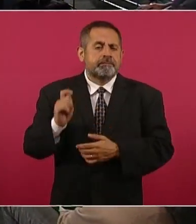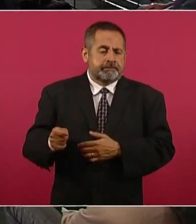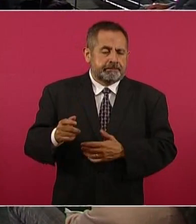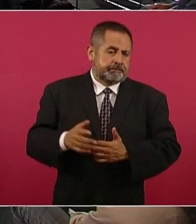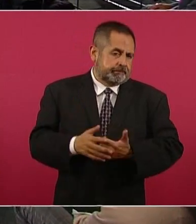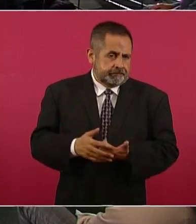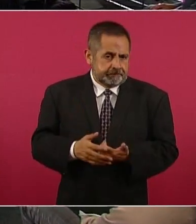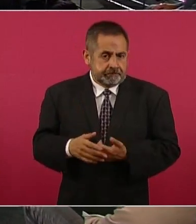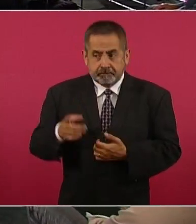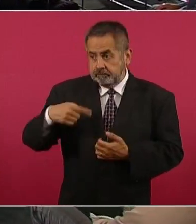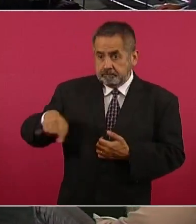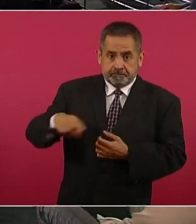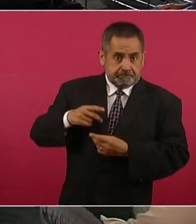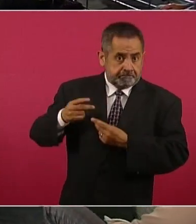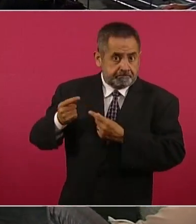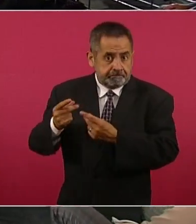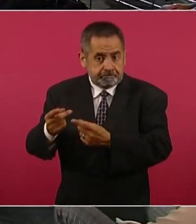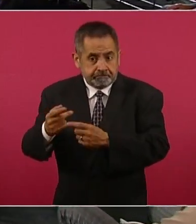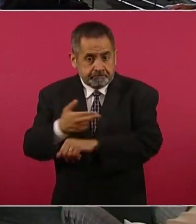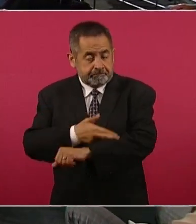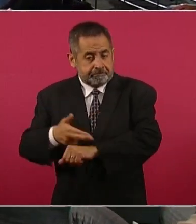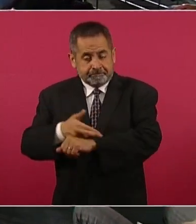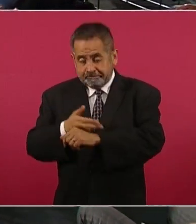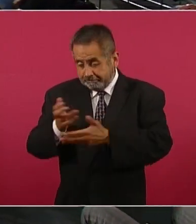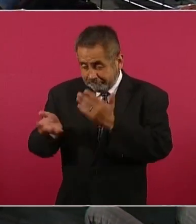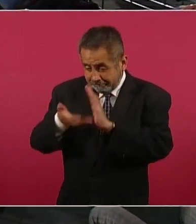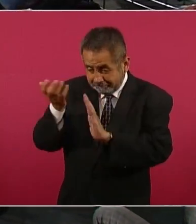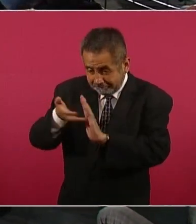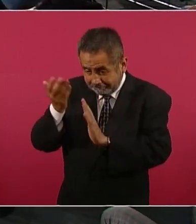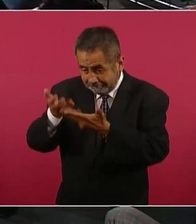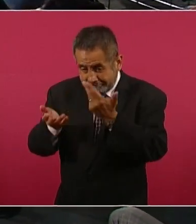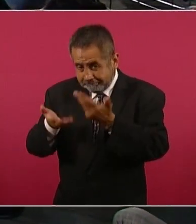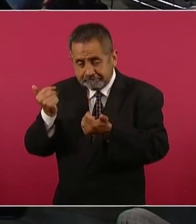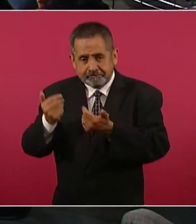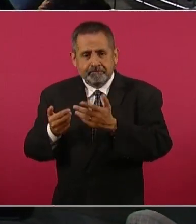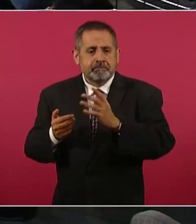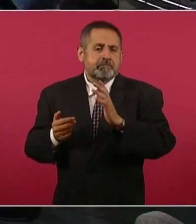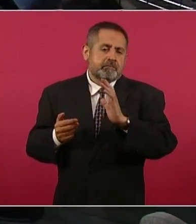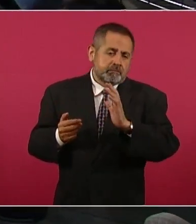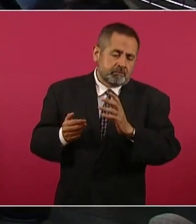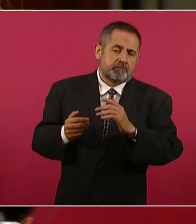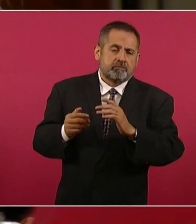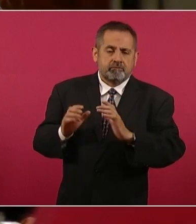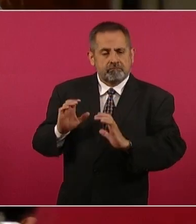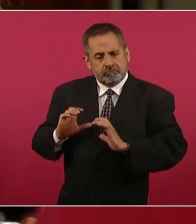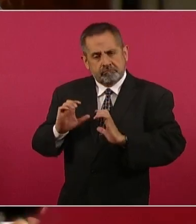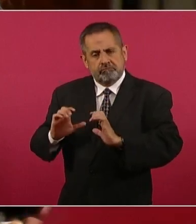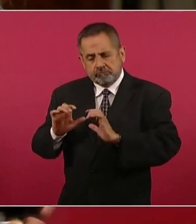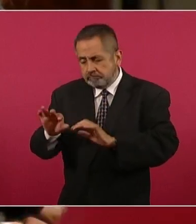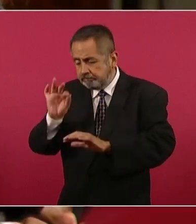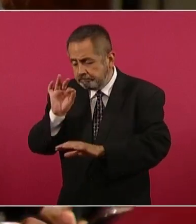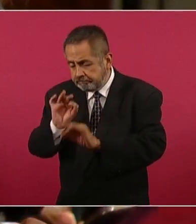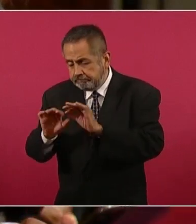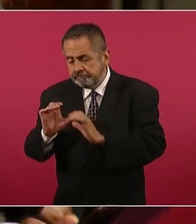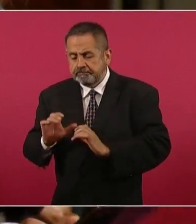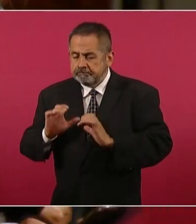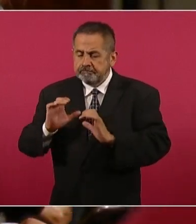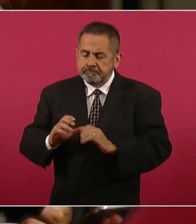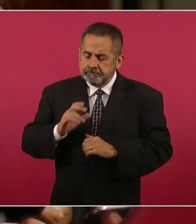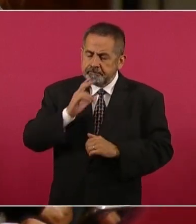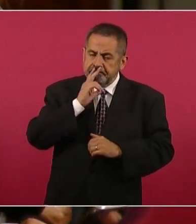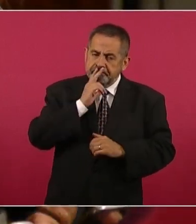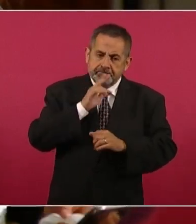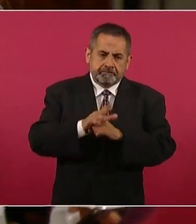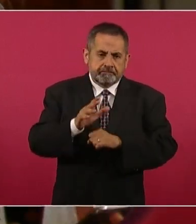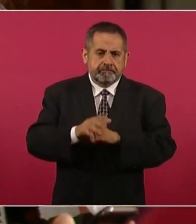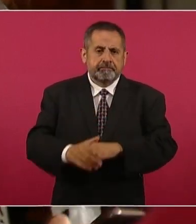han tenido que apresurar en este sentido para darle tratamiento a los hallazgos o si el tiempo que se les ha dado pues es